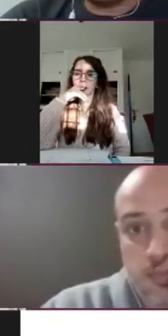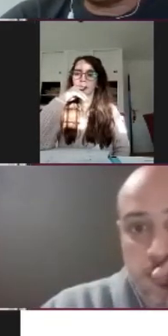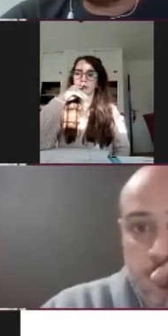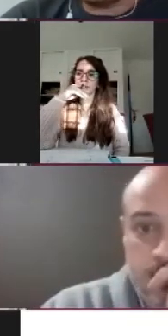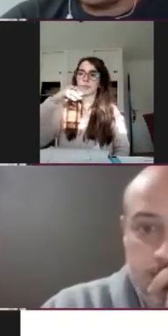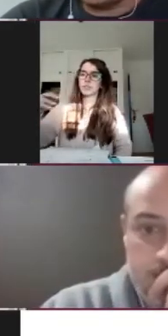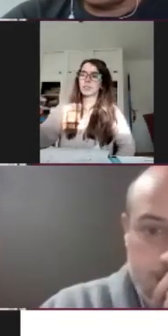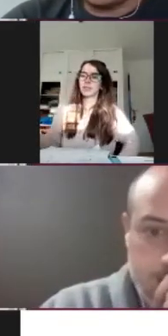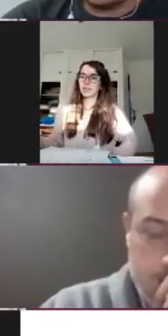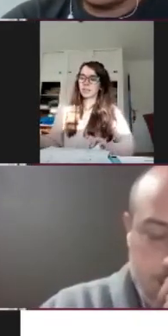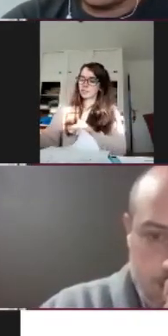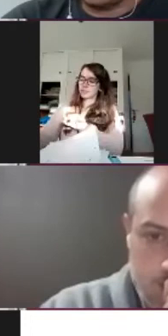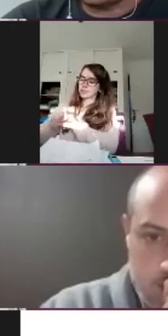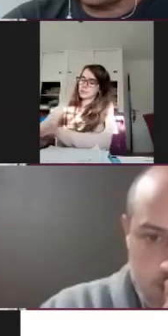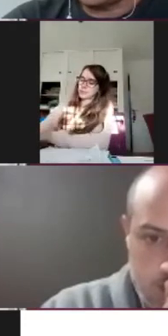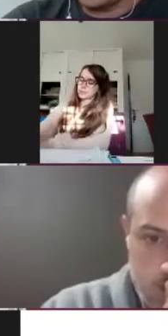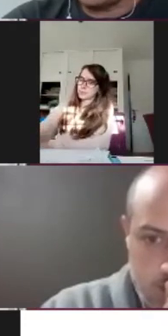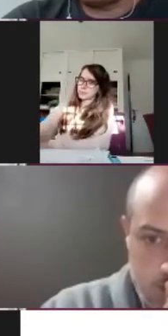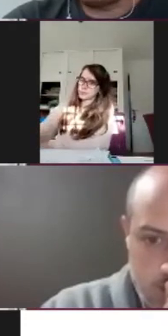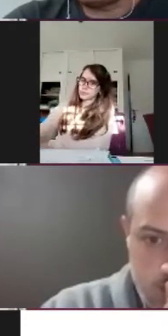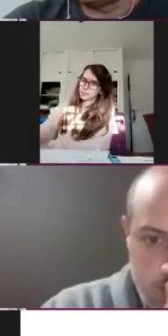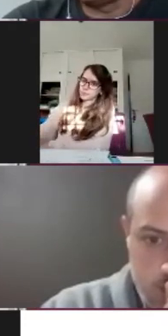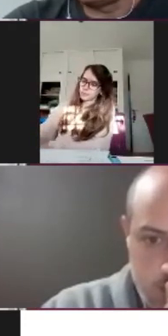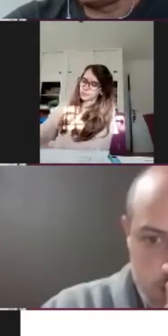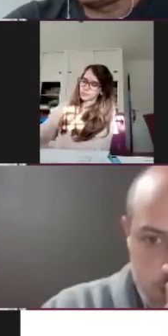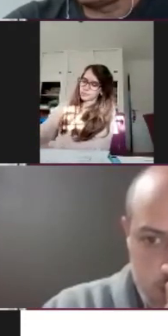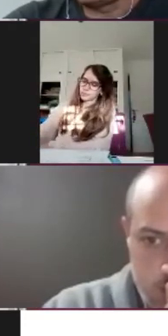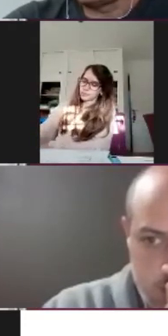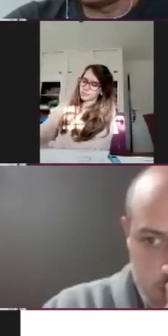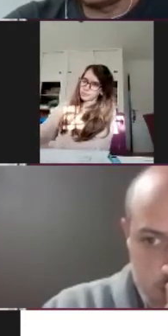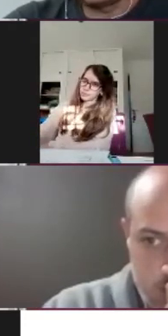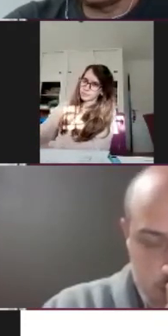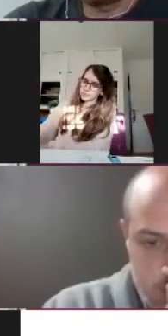vas a la carpeta esta amarilla, ves que dice reajuste judicial.